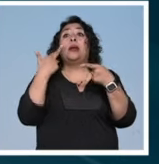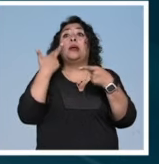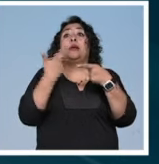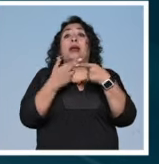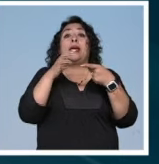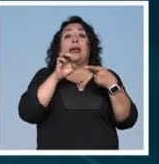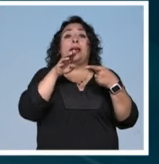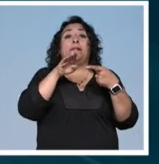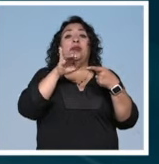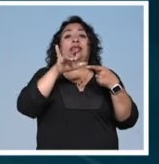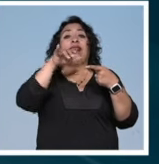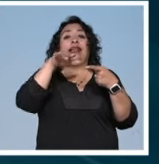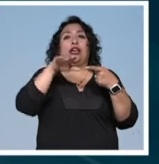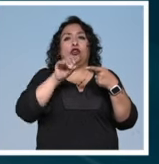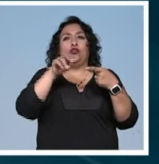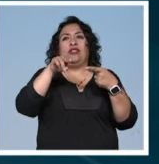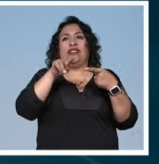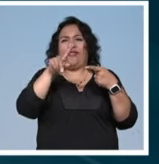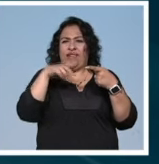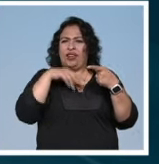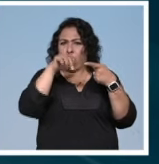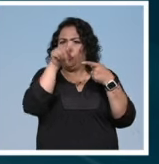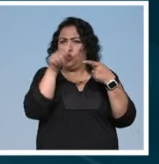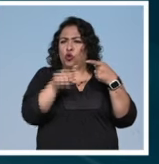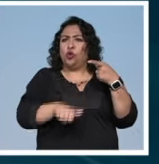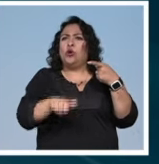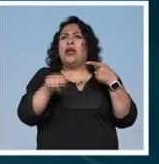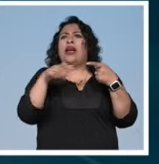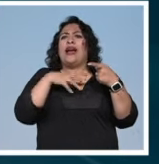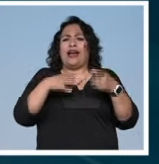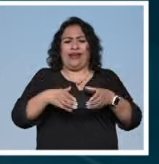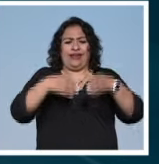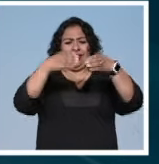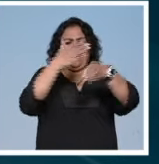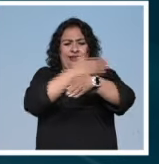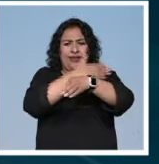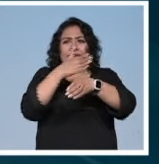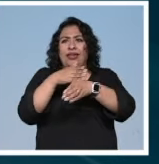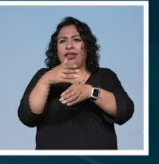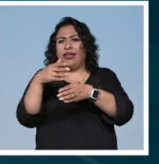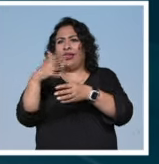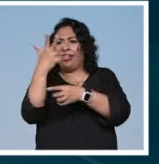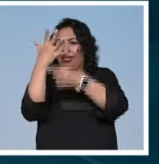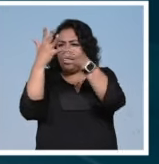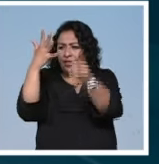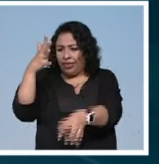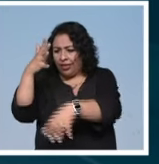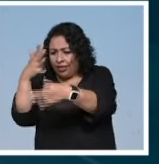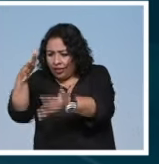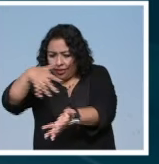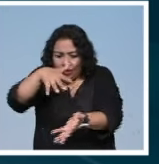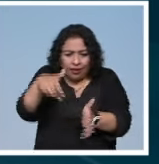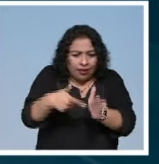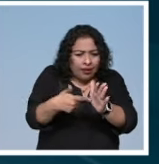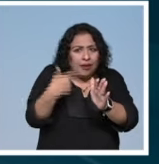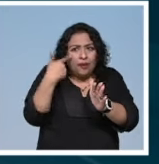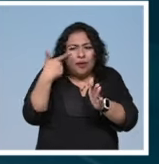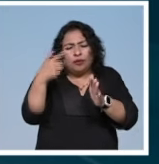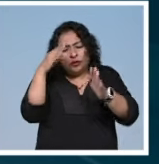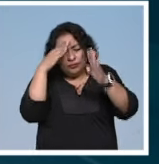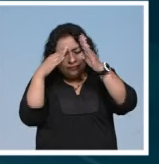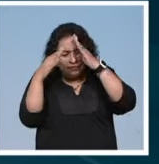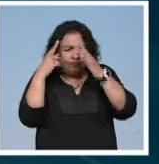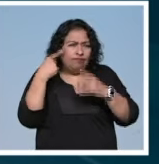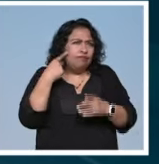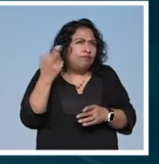Emiliano Nava, quien a través de esculturas creadas a partir de troncos y ramas encontradas en el bosque de Aragón, reflexiona sobre los